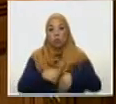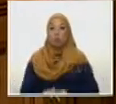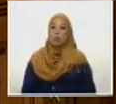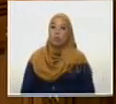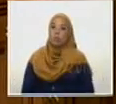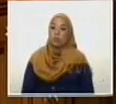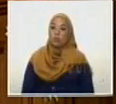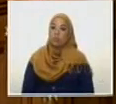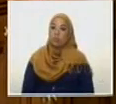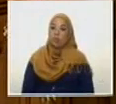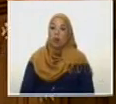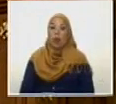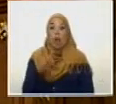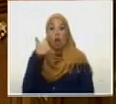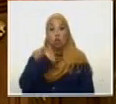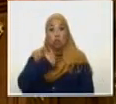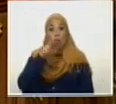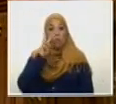que he visto